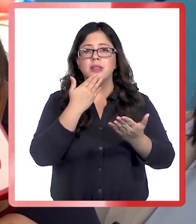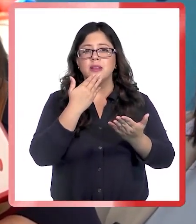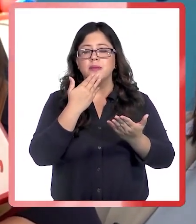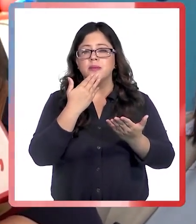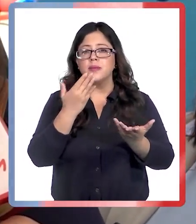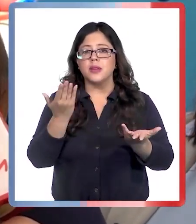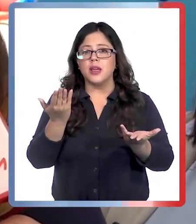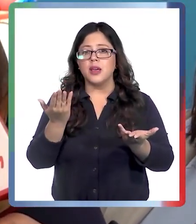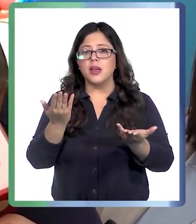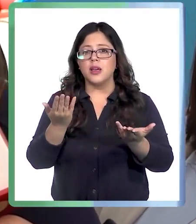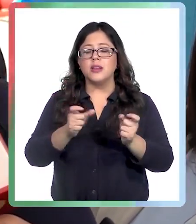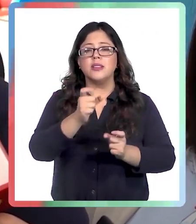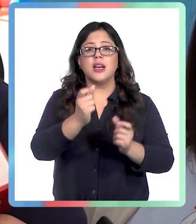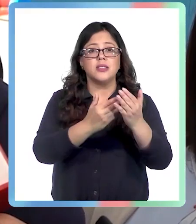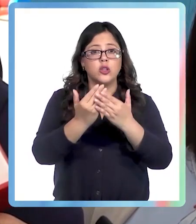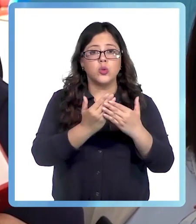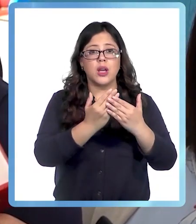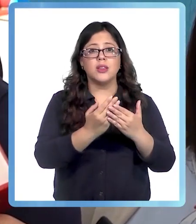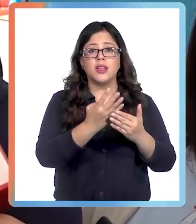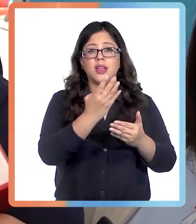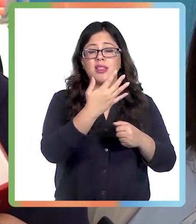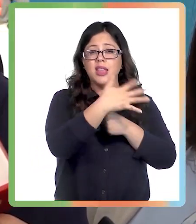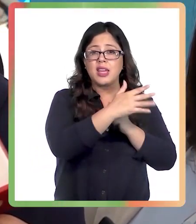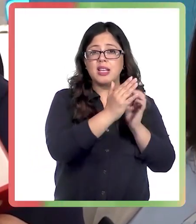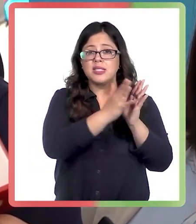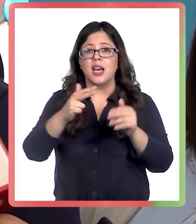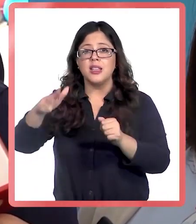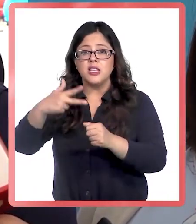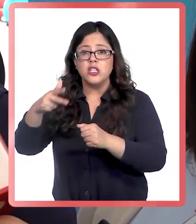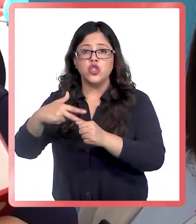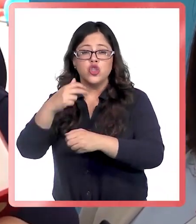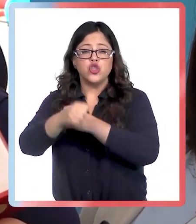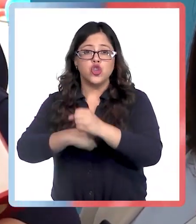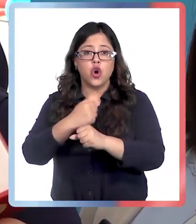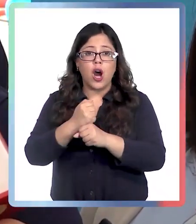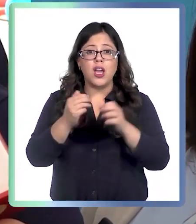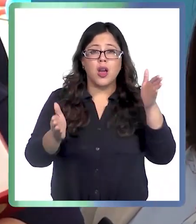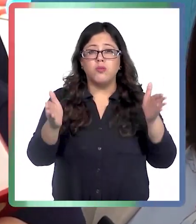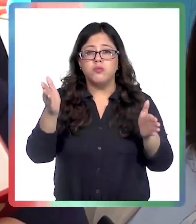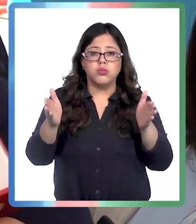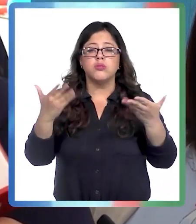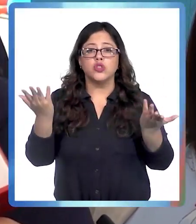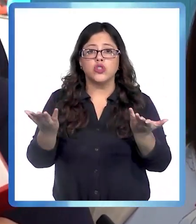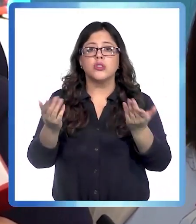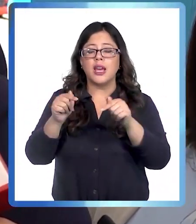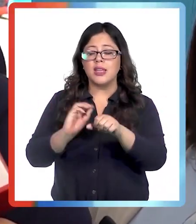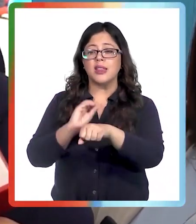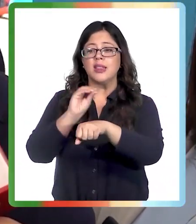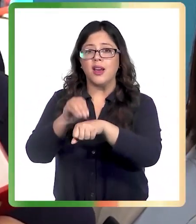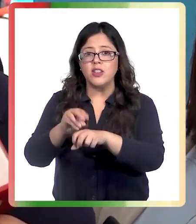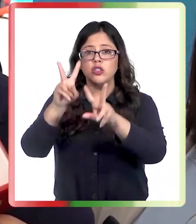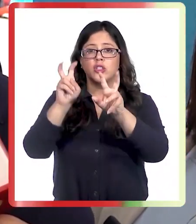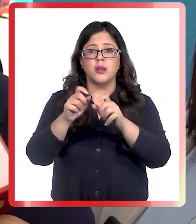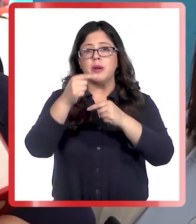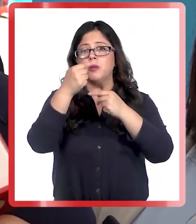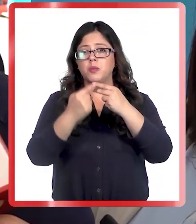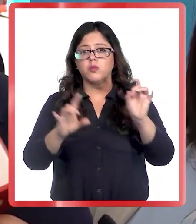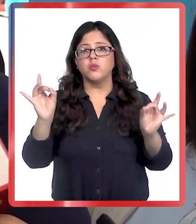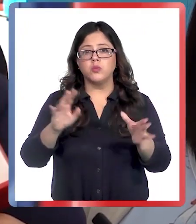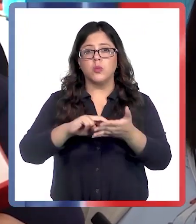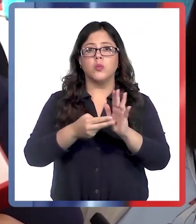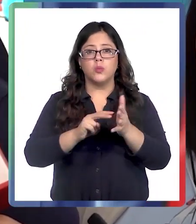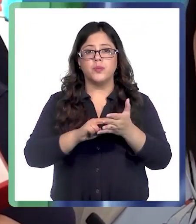además que en edad escolar, de los 15 hasta los 18 años, es todo tipo de droga ilícita, y por lo tanto el llamado es al no consumo, pero al consumo también, si es